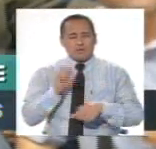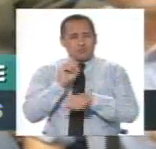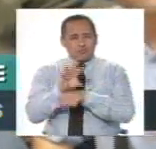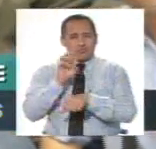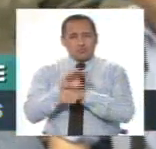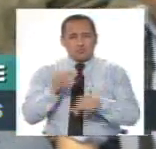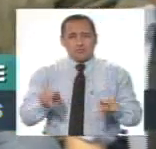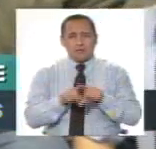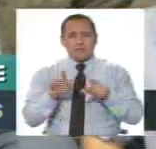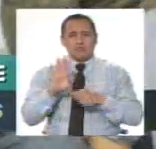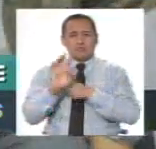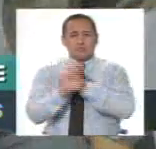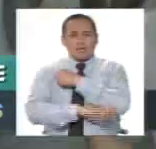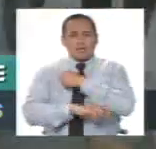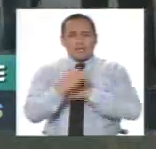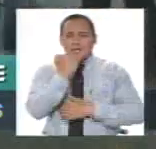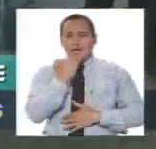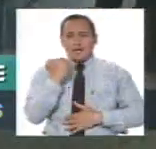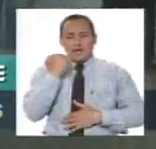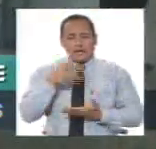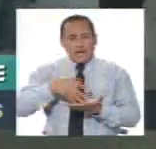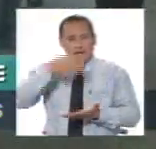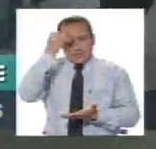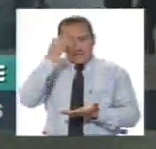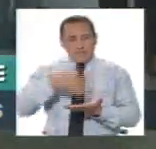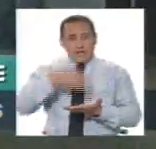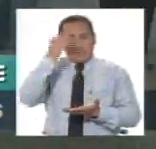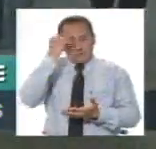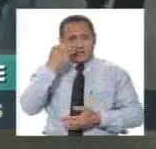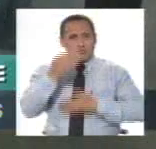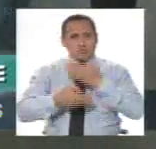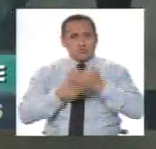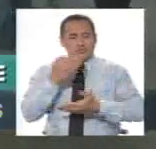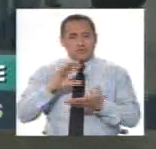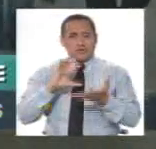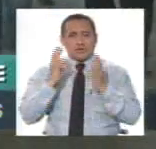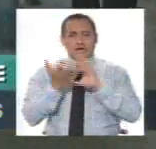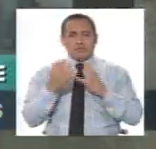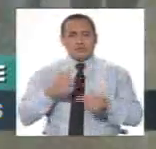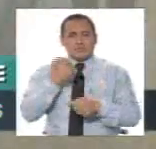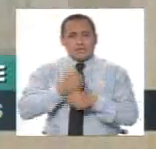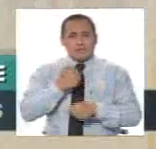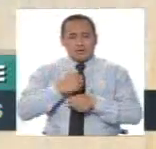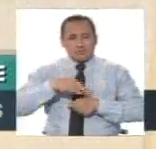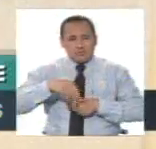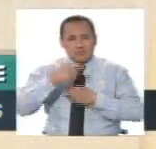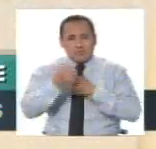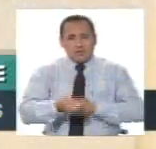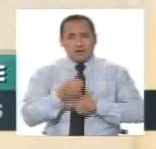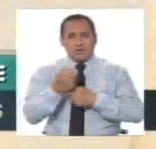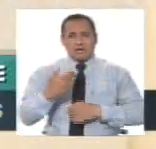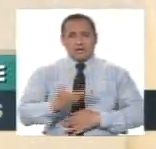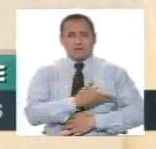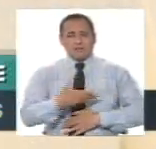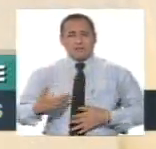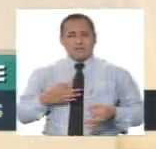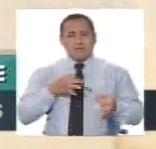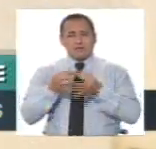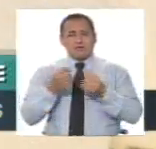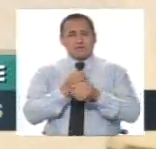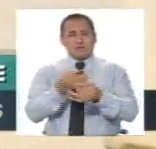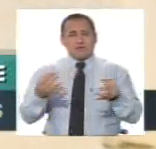práctica en un país como Israel, considerado de gran avance e innovación en materia agrícola. El mandatario se dirigió